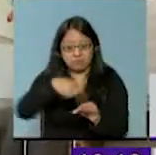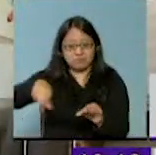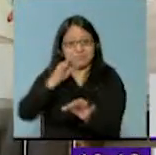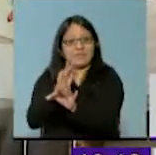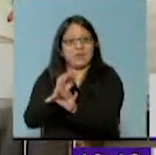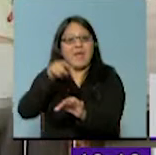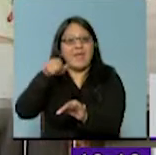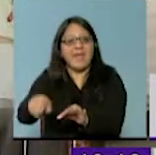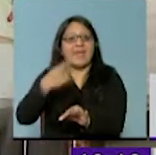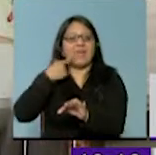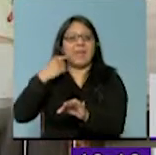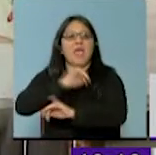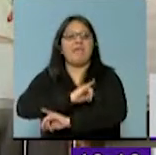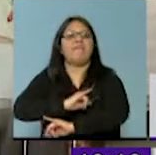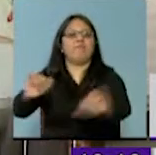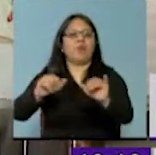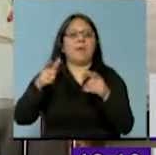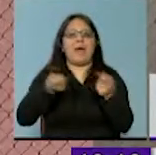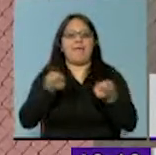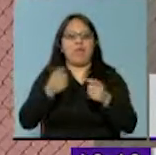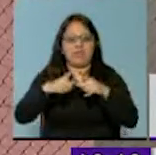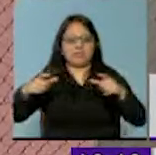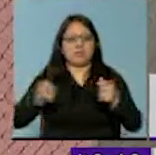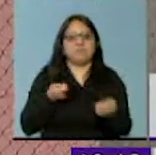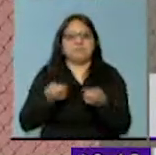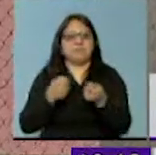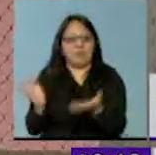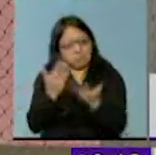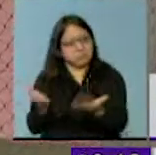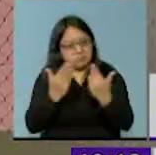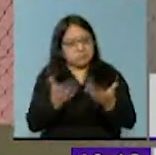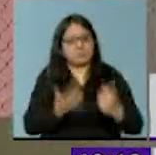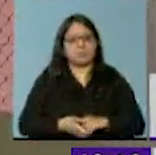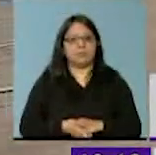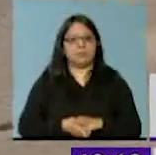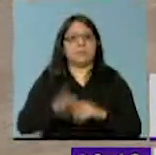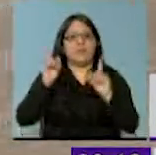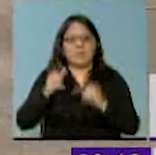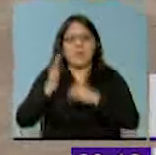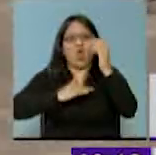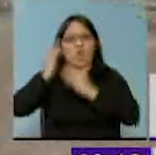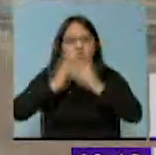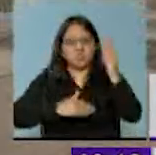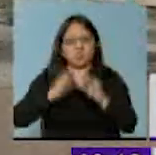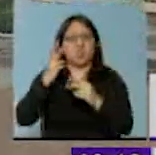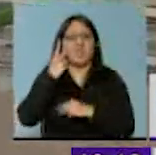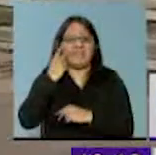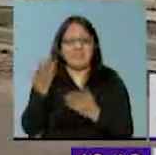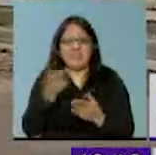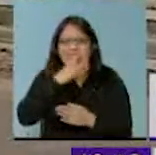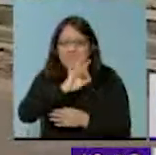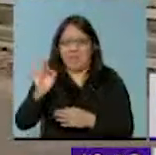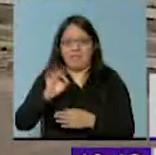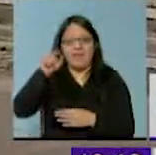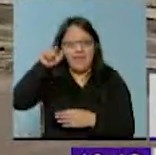educativos, que estuvo vinculado con el transporte y que está vinculado con organizaciones sociales, construcción de vivienda, etcétera, etcétera, etcétera, etcétera. Dicho por él